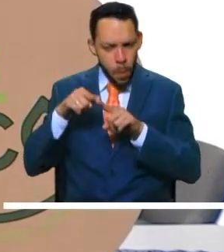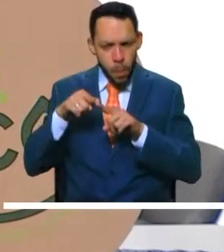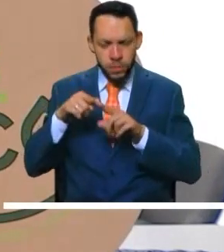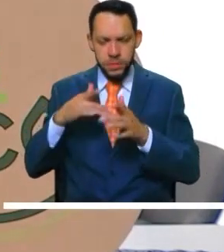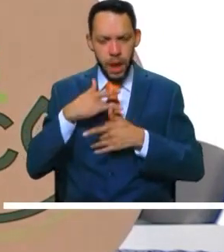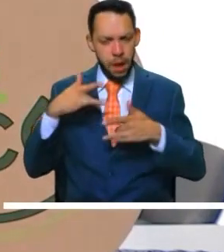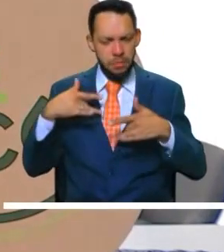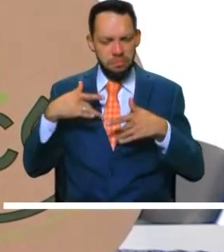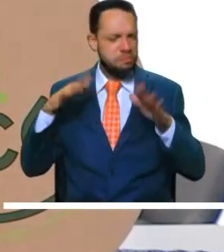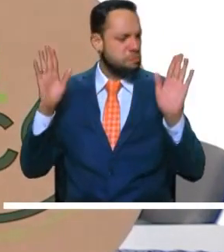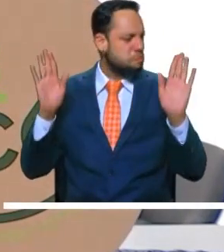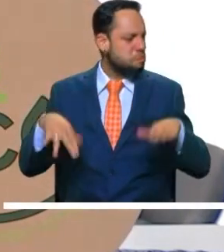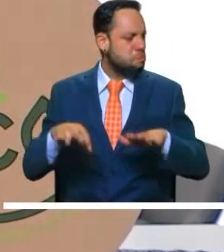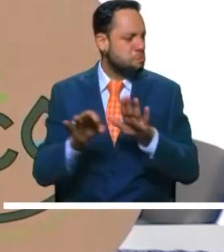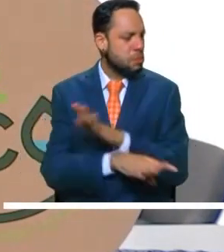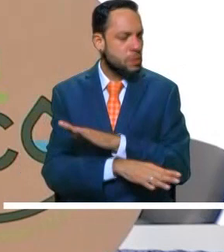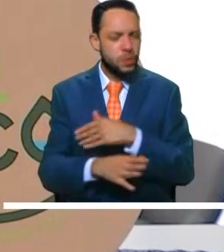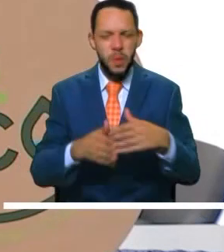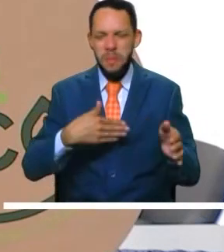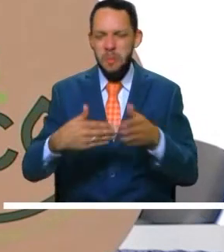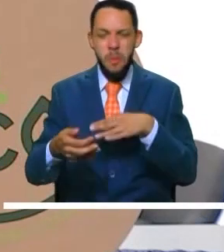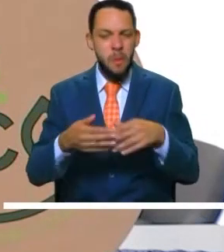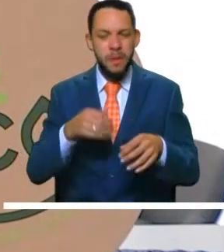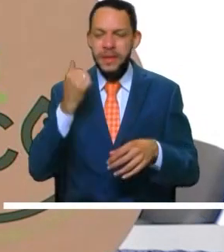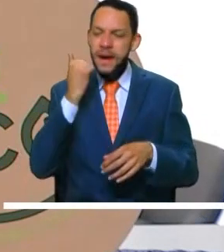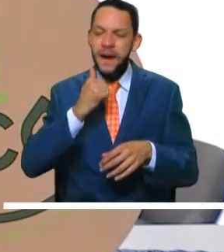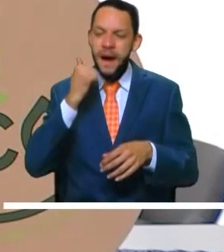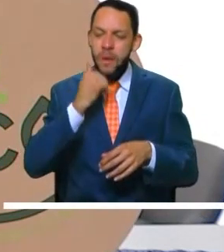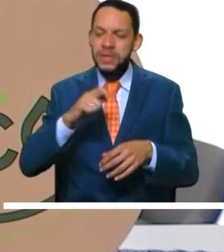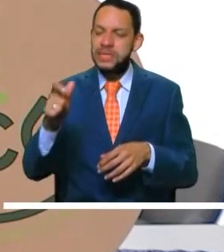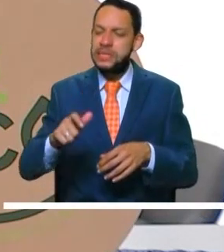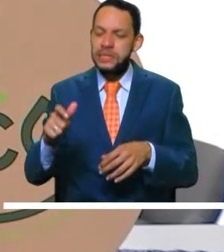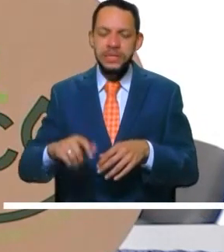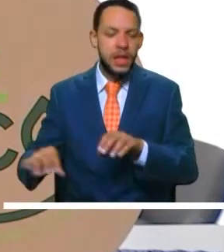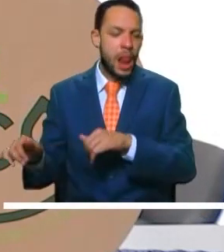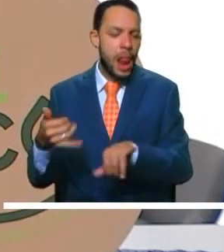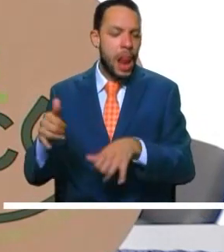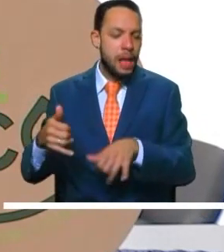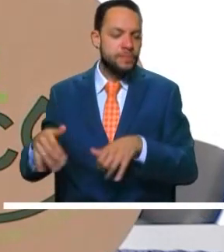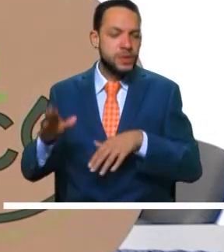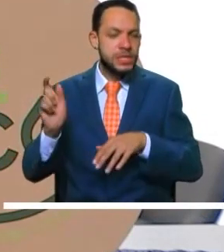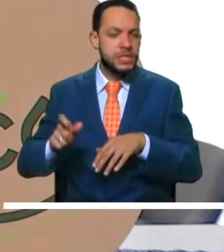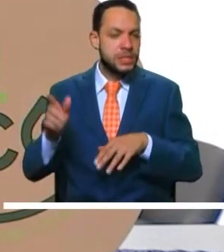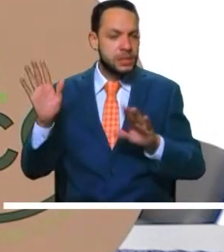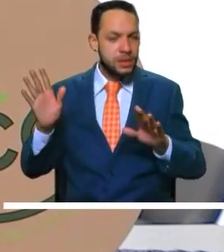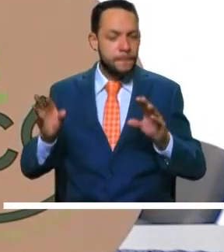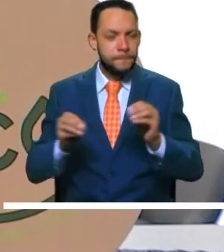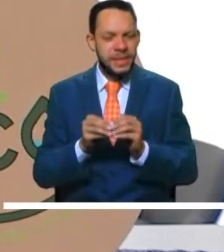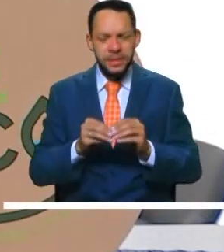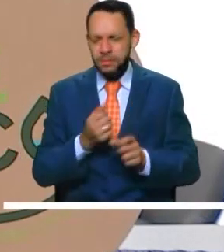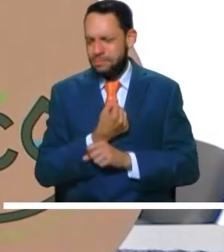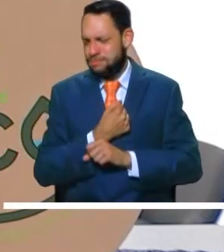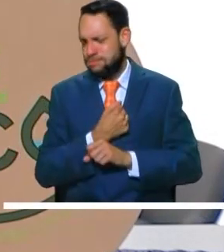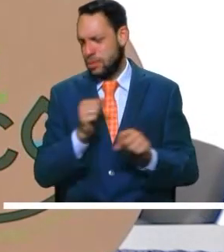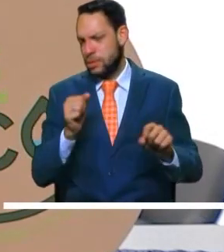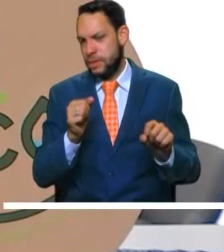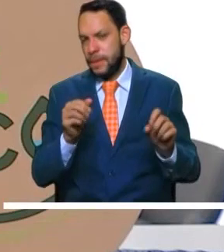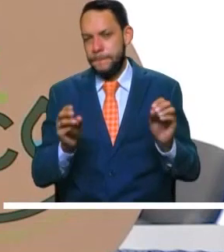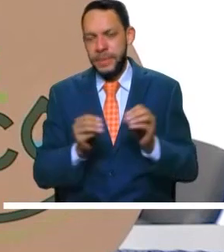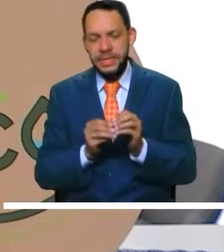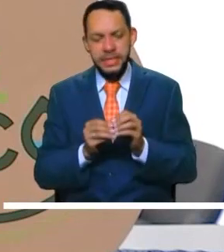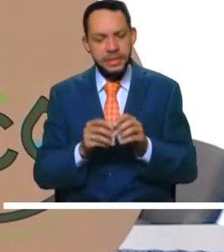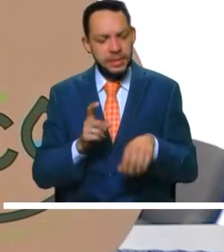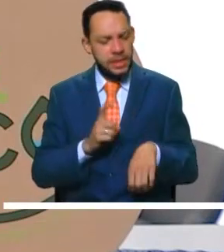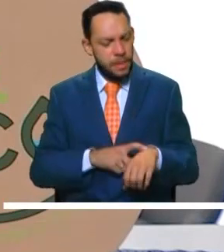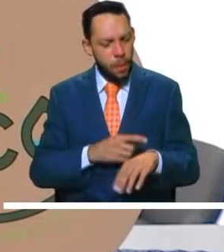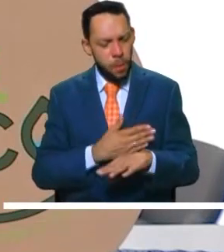consumíamos, si teníamos contacto con estas sustancias químicas, nuestra salud se iba a afectar. Tampoco nunca se consideró el hecho de